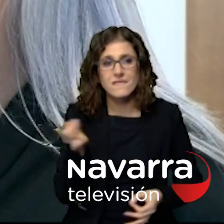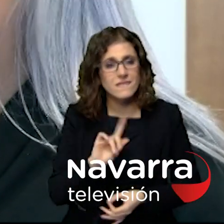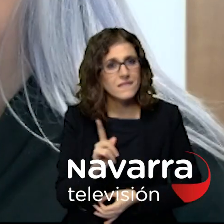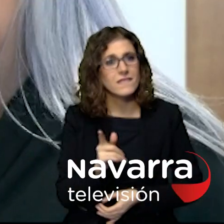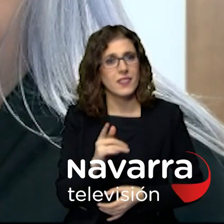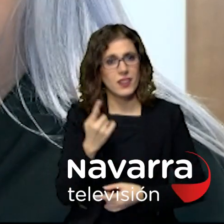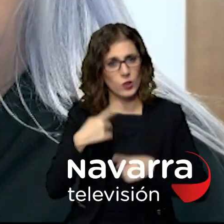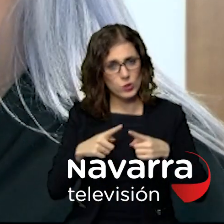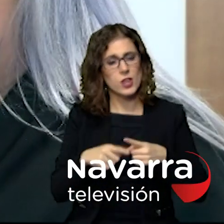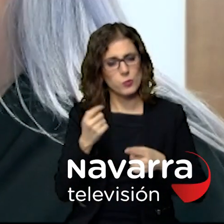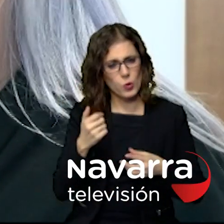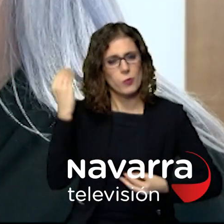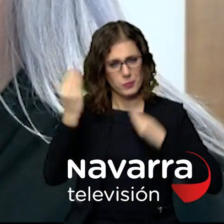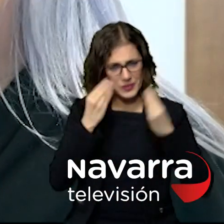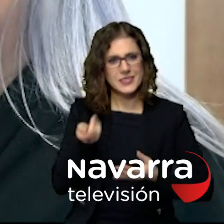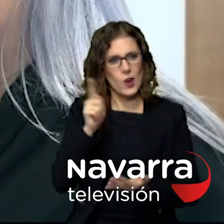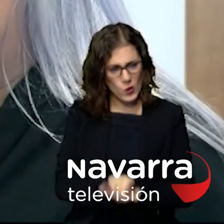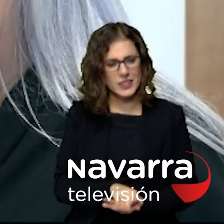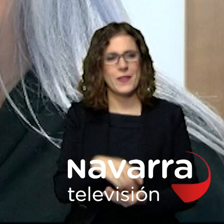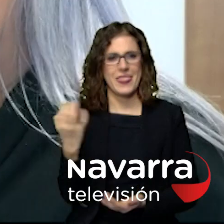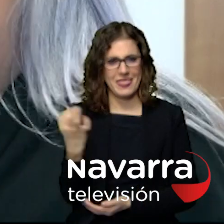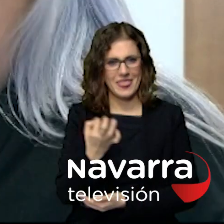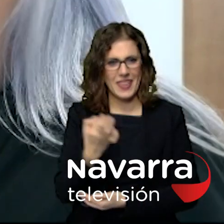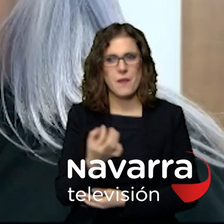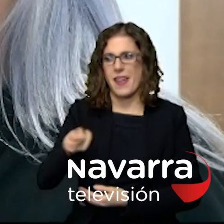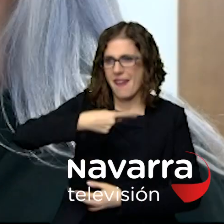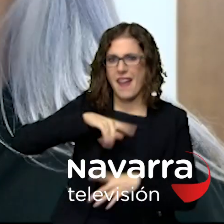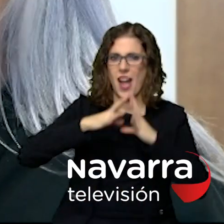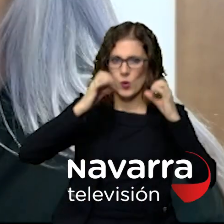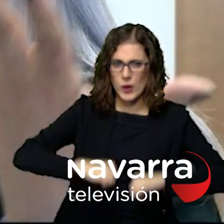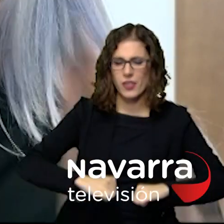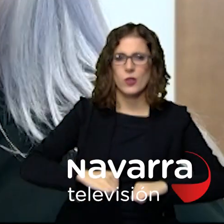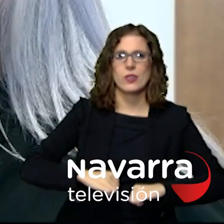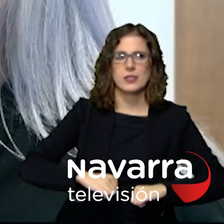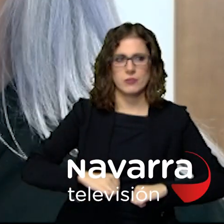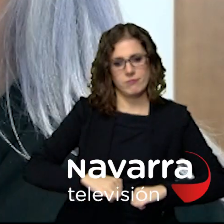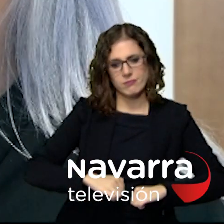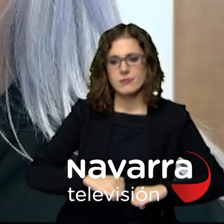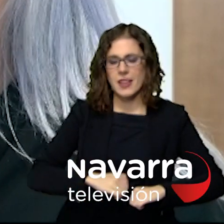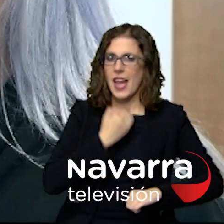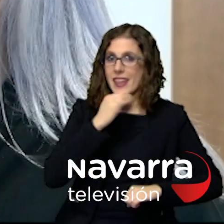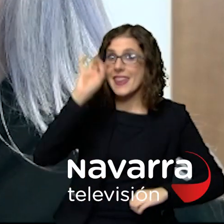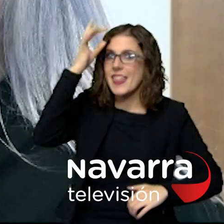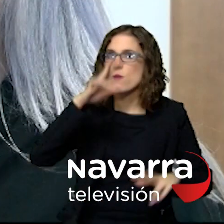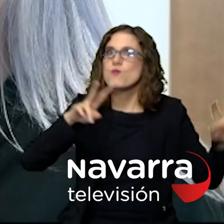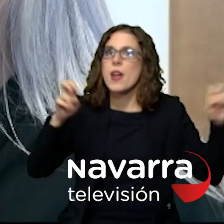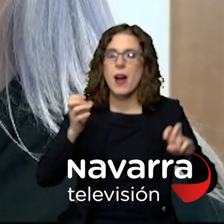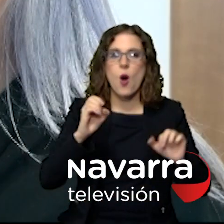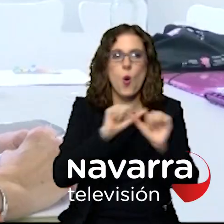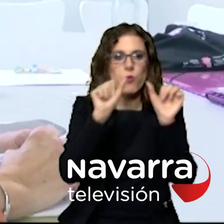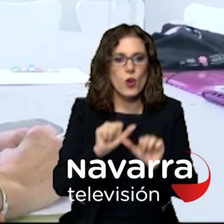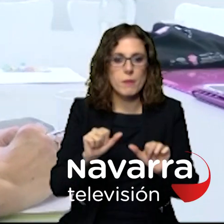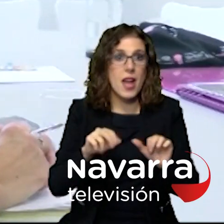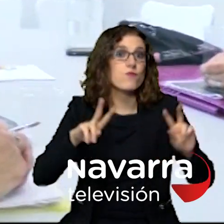una vuelta y pensar otra vez, ponernos de acuerdo y sacar una idea nueva, una manera de actuar